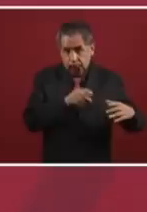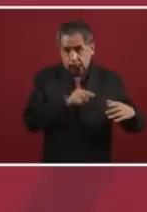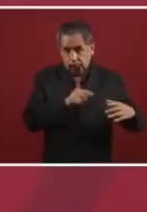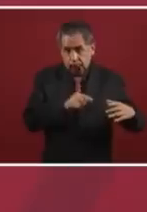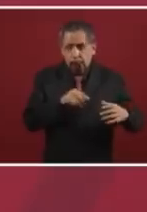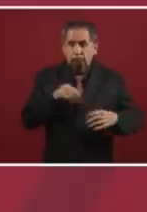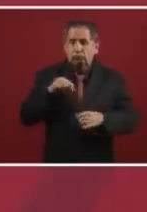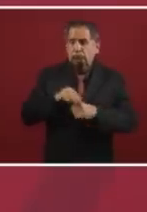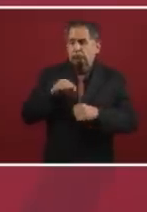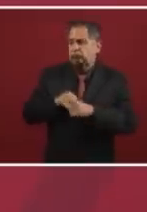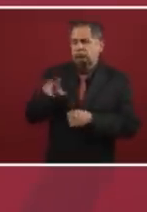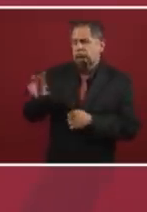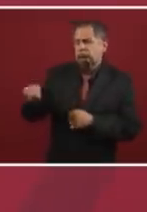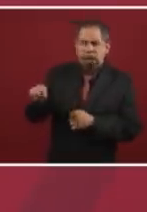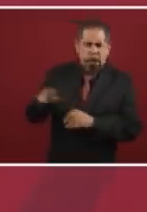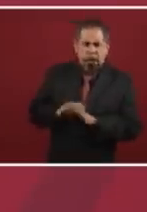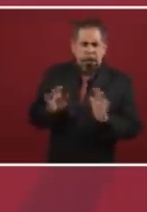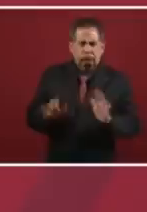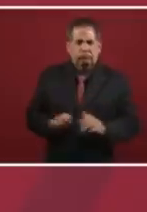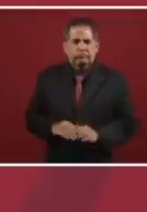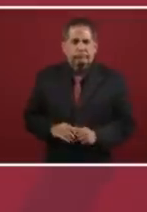votaron en contra